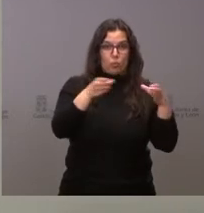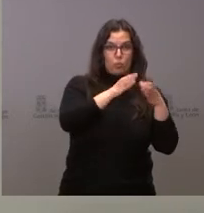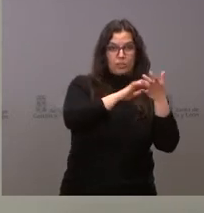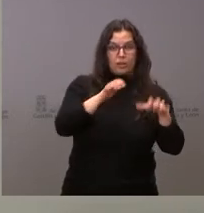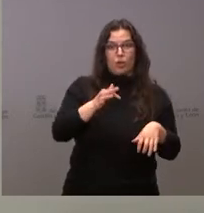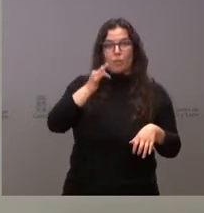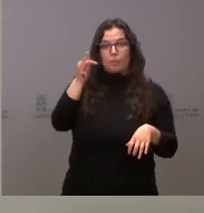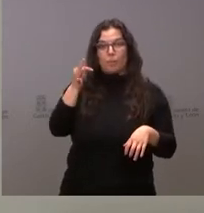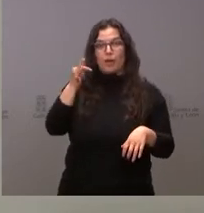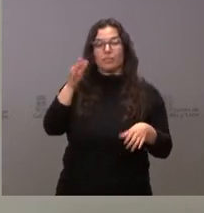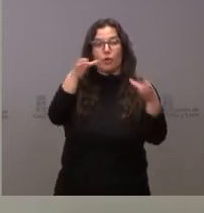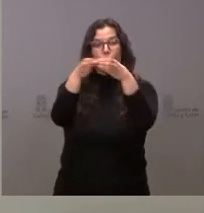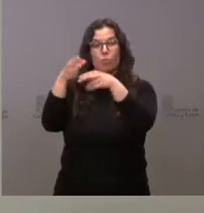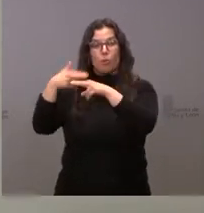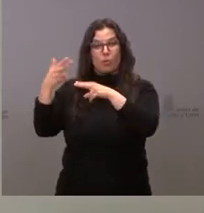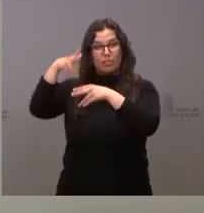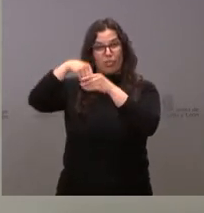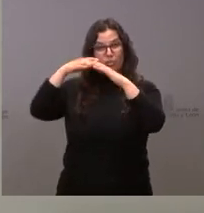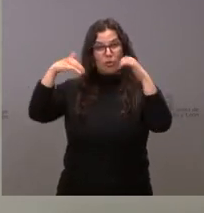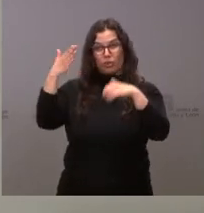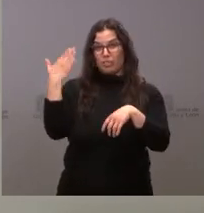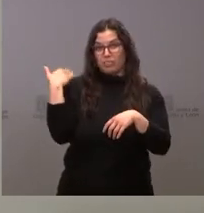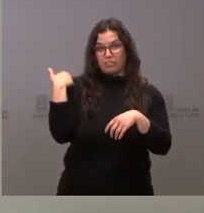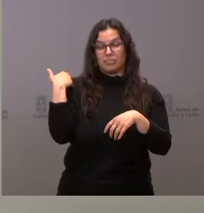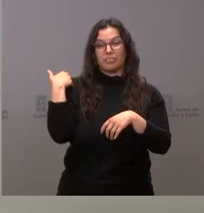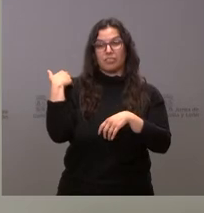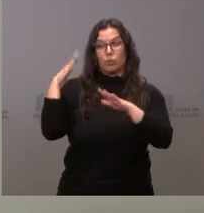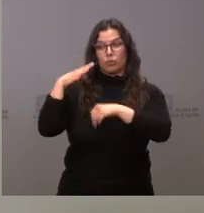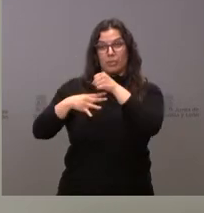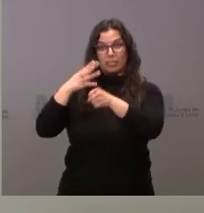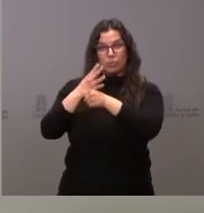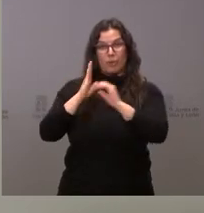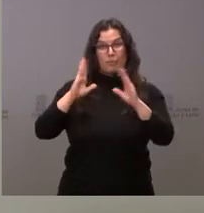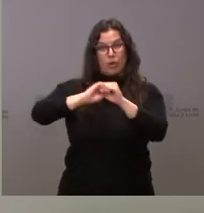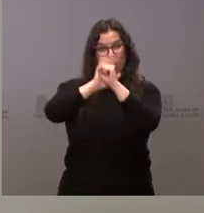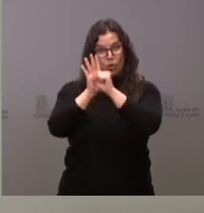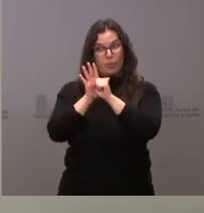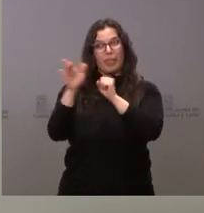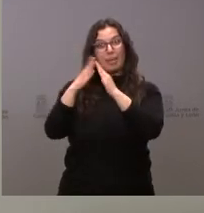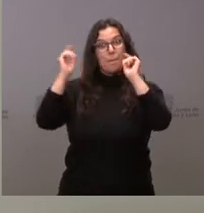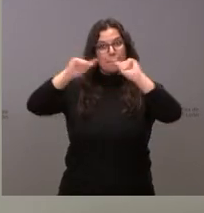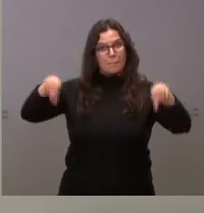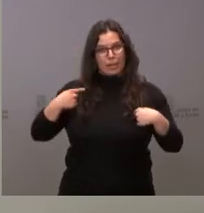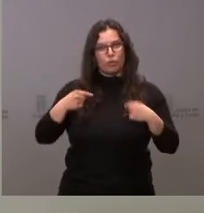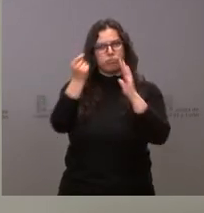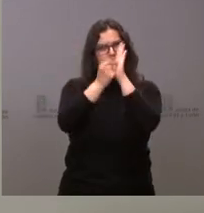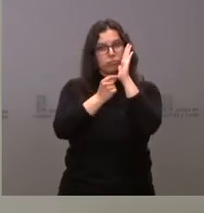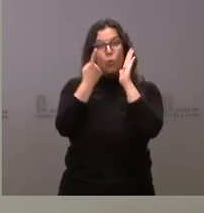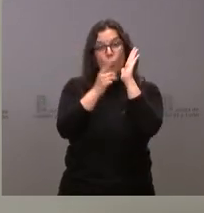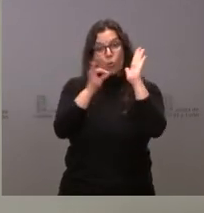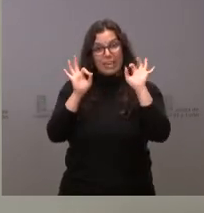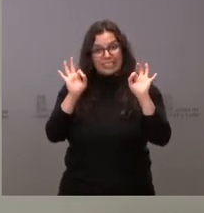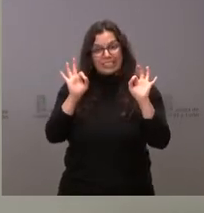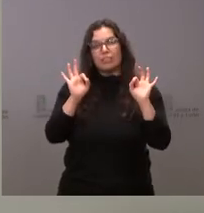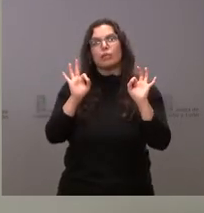los principales partidos políticos con representación parlamentaria la pasada legislatura en el contexto del cómic incluía entre una de sus medidas la aprobación del